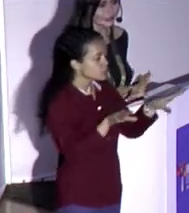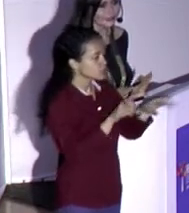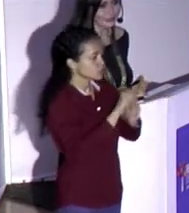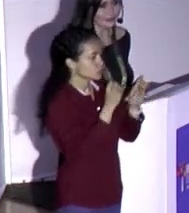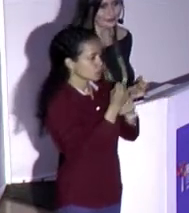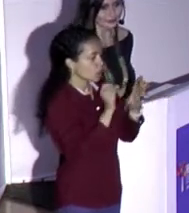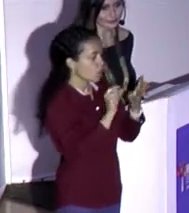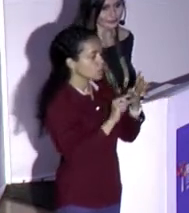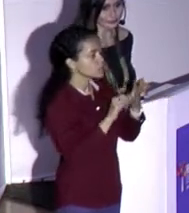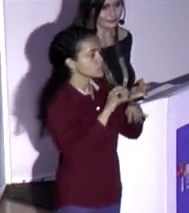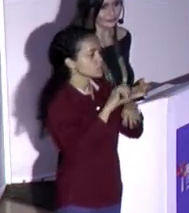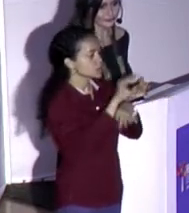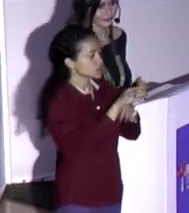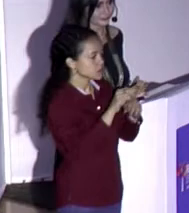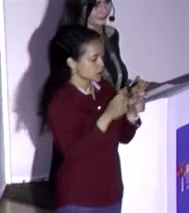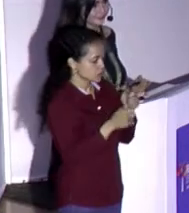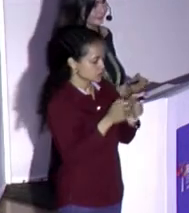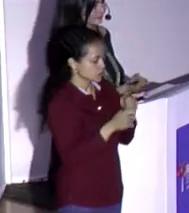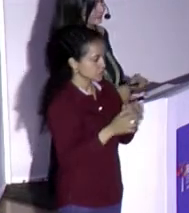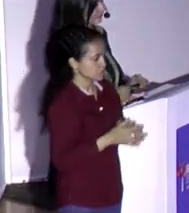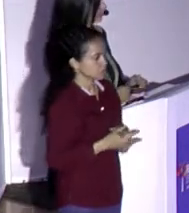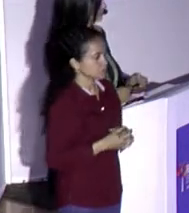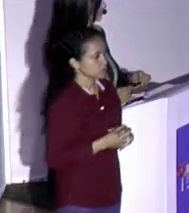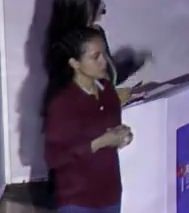D. Mensaje de texto.